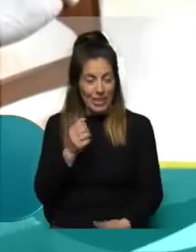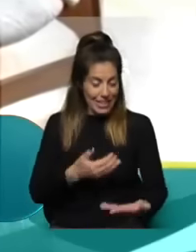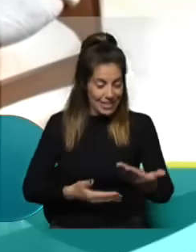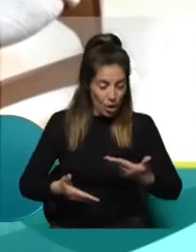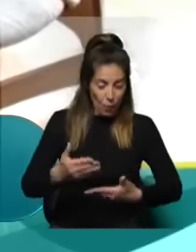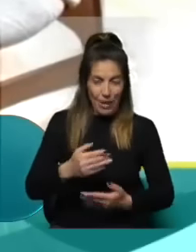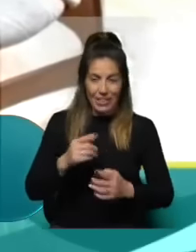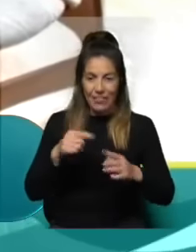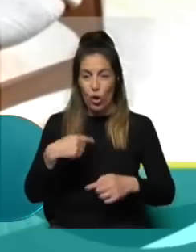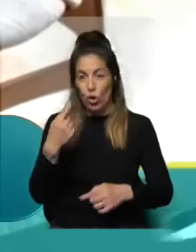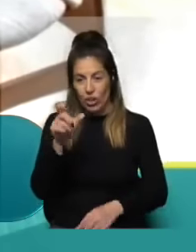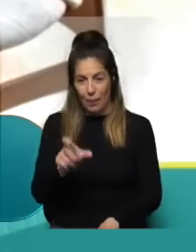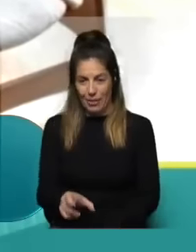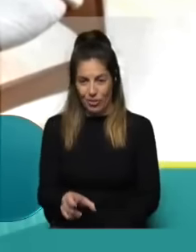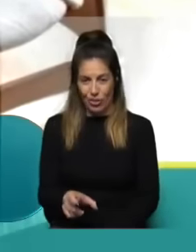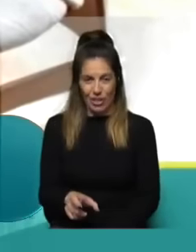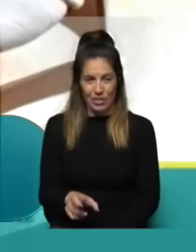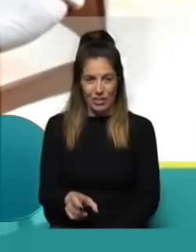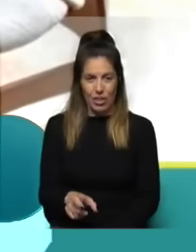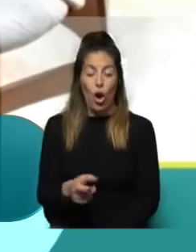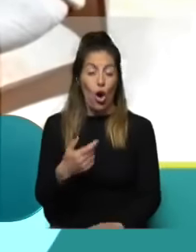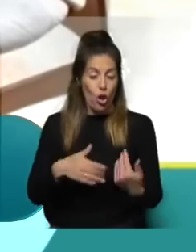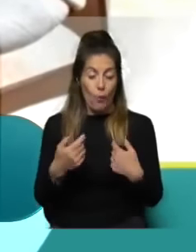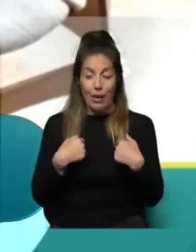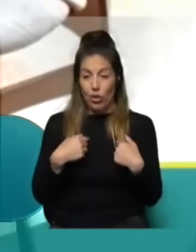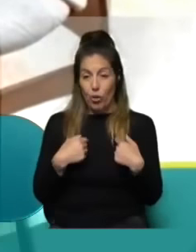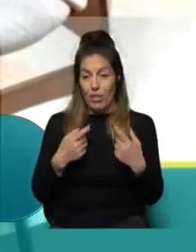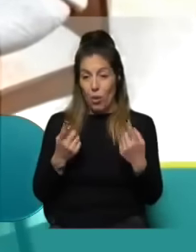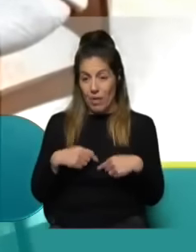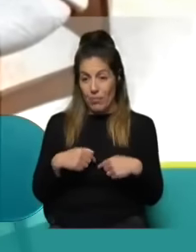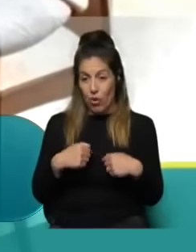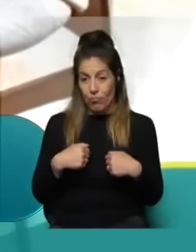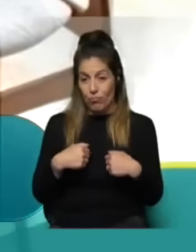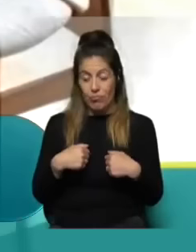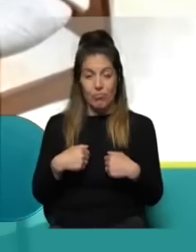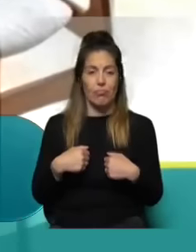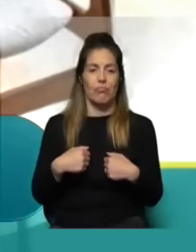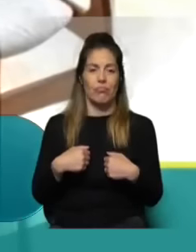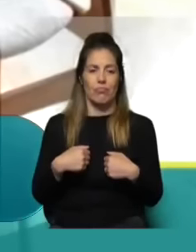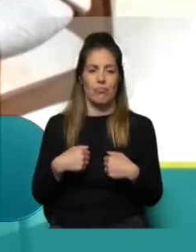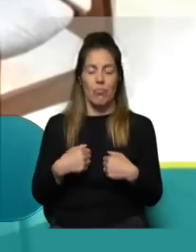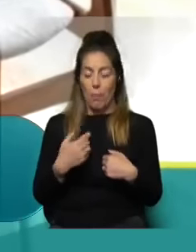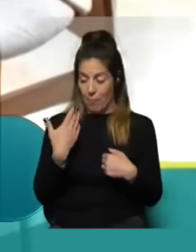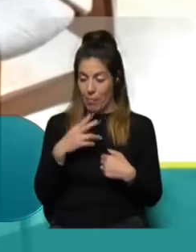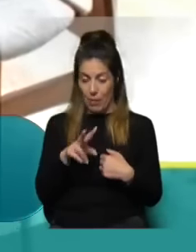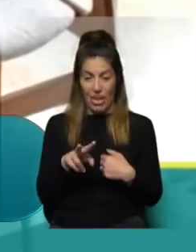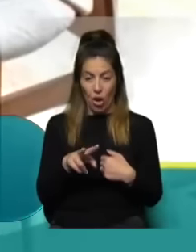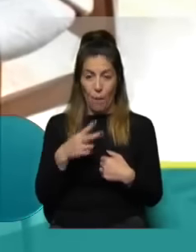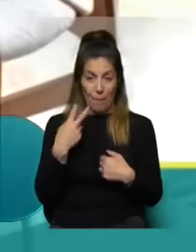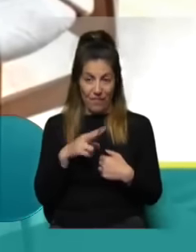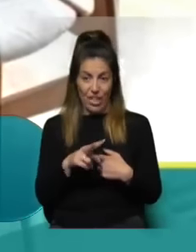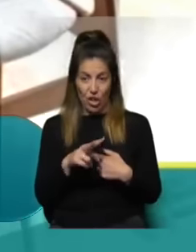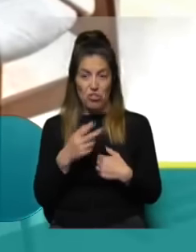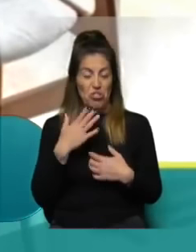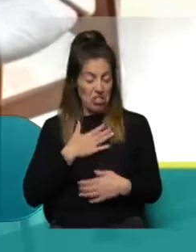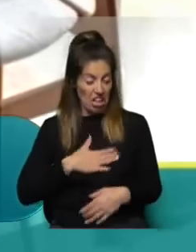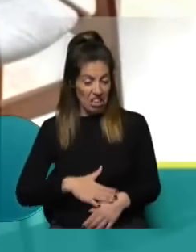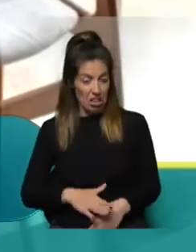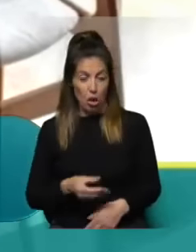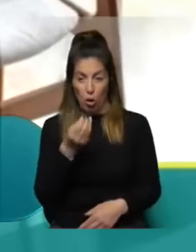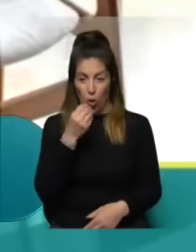a veces con otras personas. O lo comparto conmigo mismo. Me reflejo, sí, en una mesa, en un comer, estoy tranquilo comiendo,